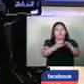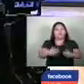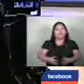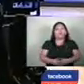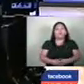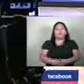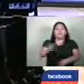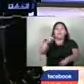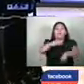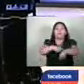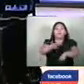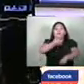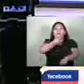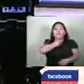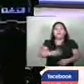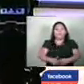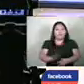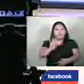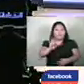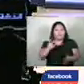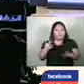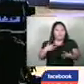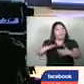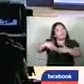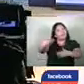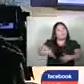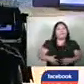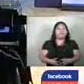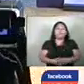Hacemos una pausa en Noticiero Hechos, ya regresamos con más.